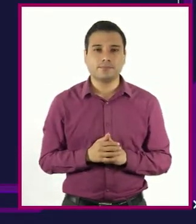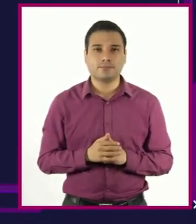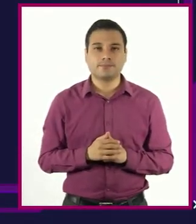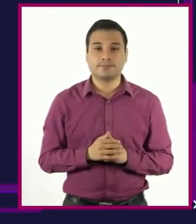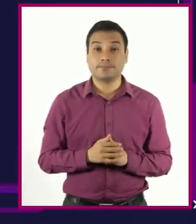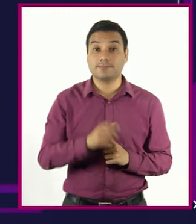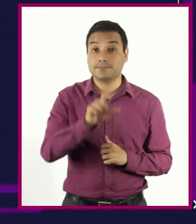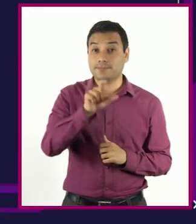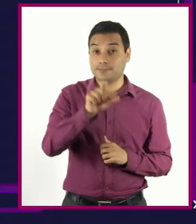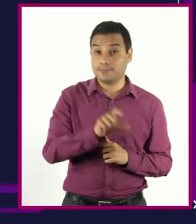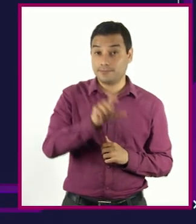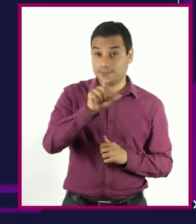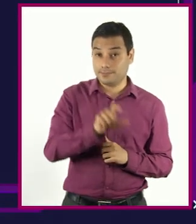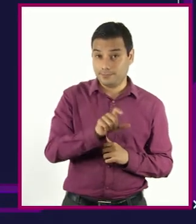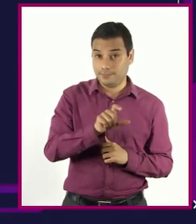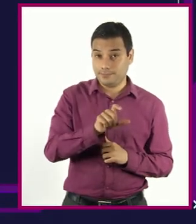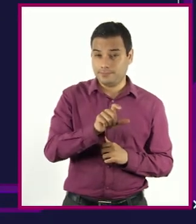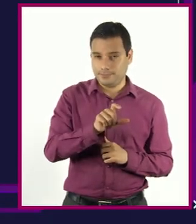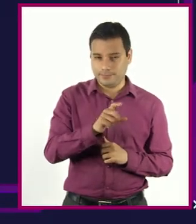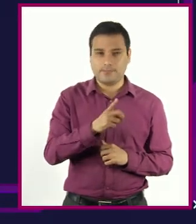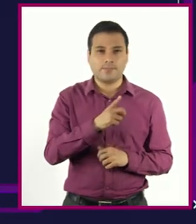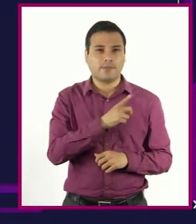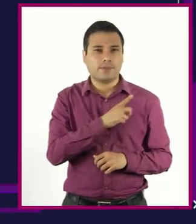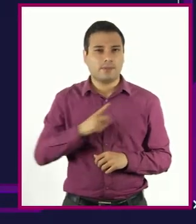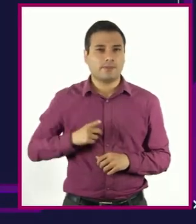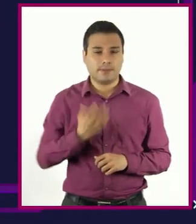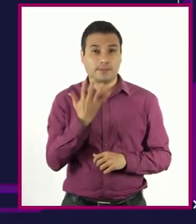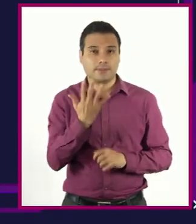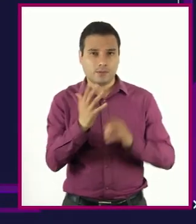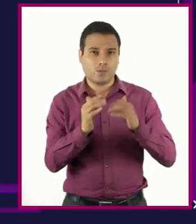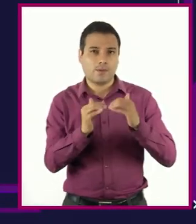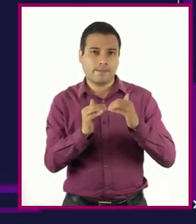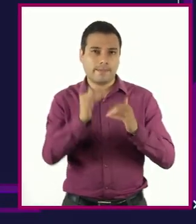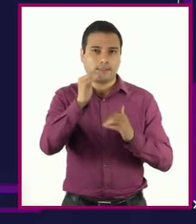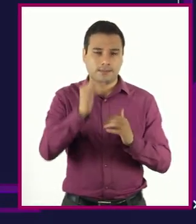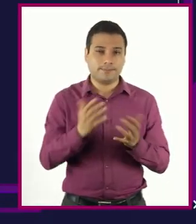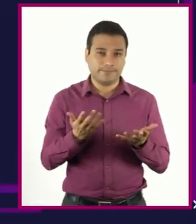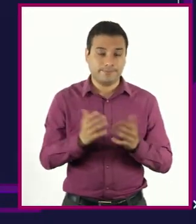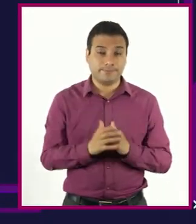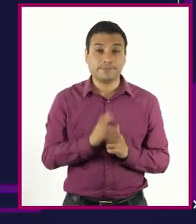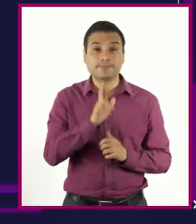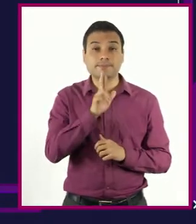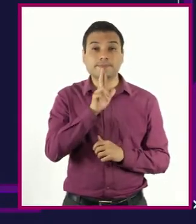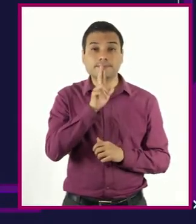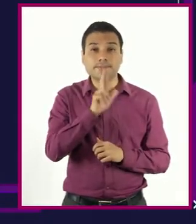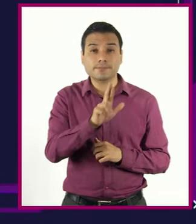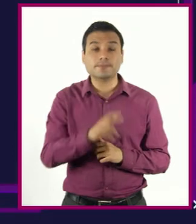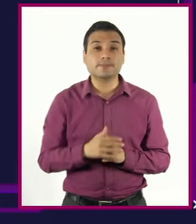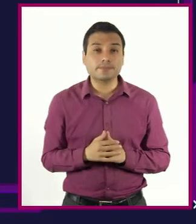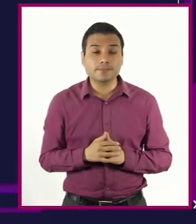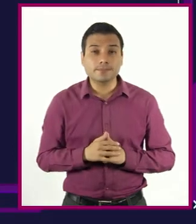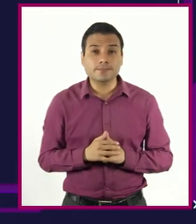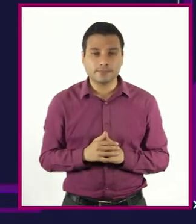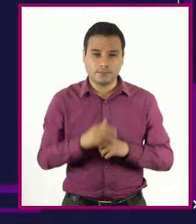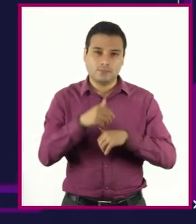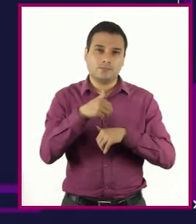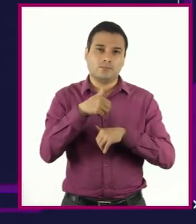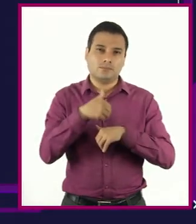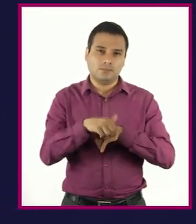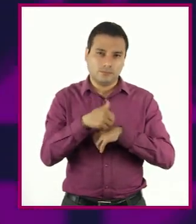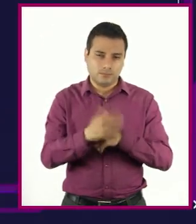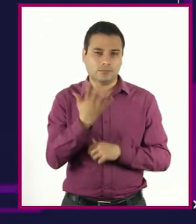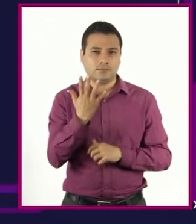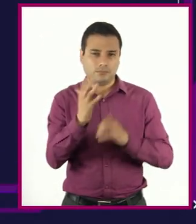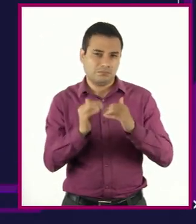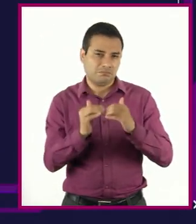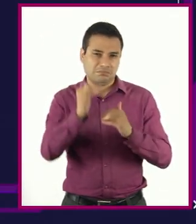de x debe ser mayor que 5, el conjunto de las soluciones está formado por los números mayores que